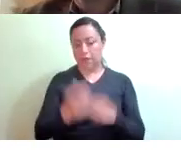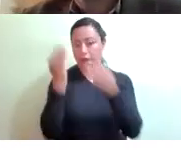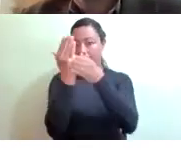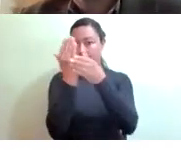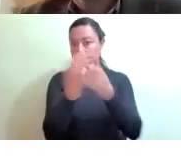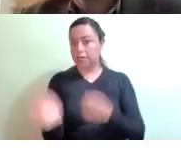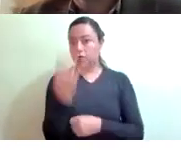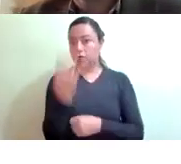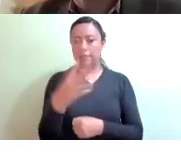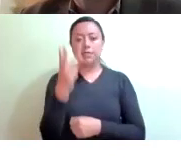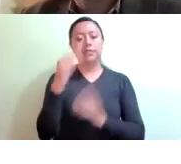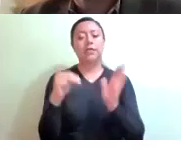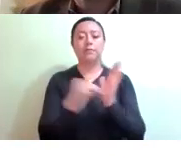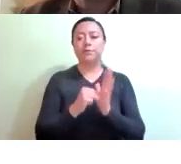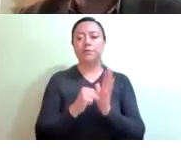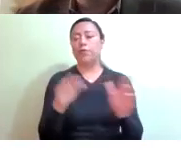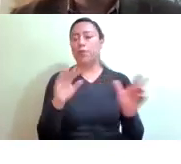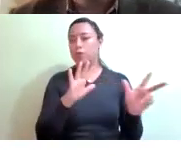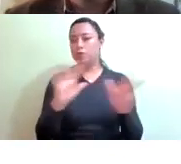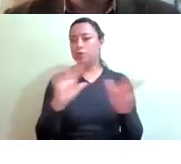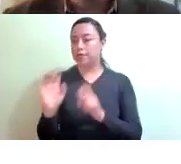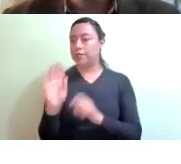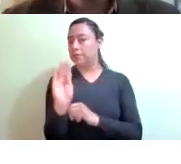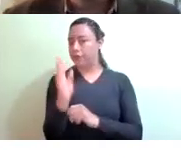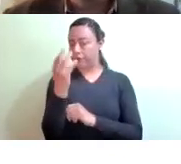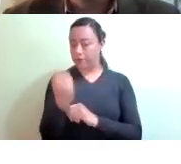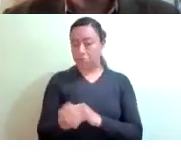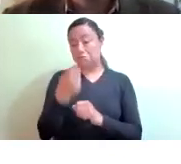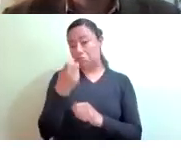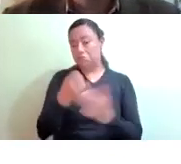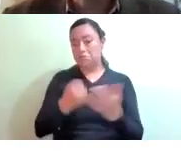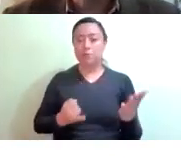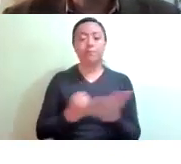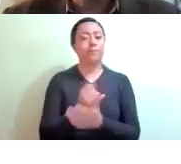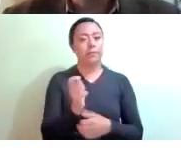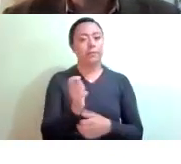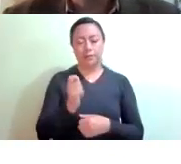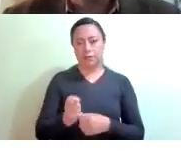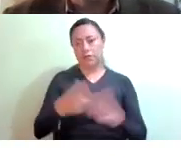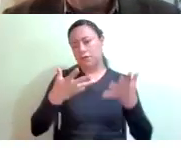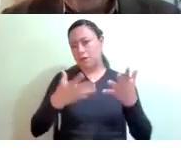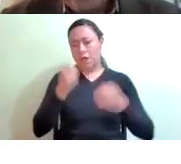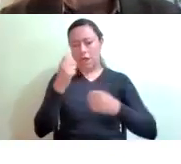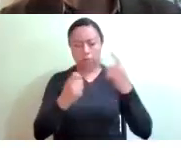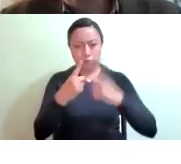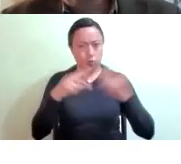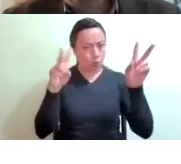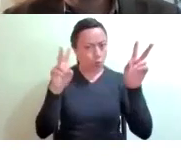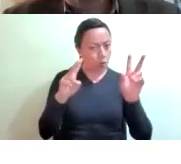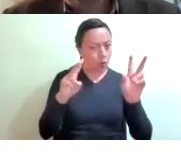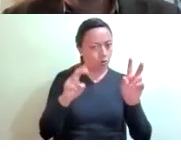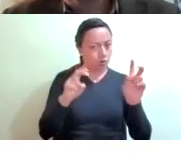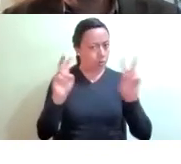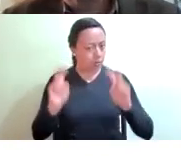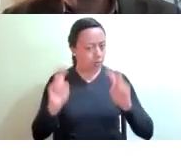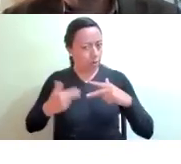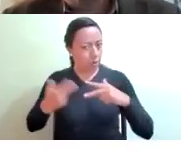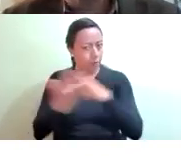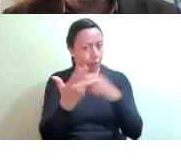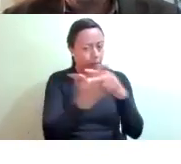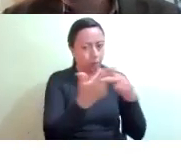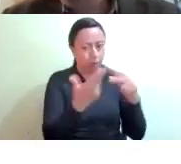3,899. Entonces, digamos, pues ahí la resolución de casos de homicidio, aunque es uno de los más altos del